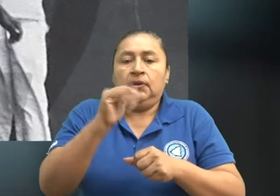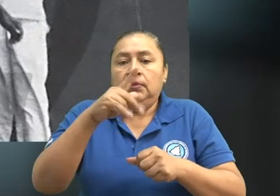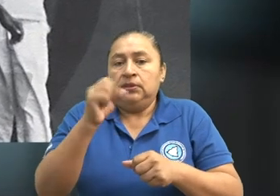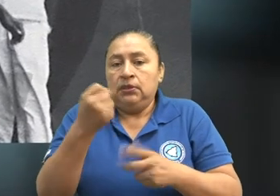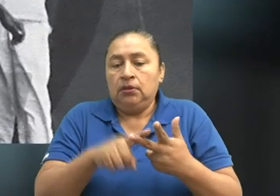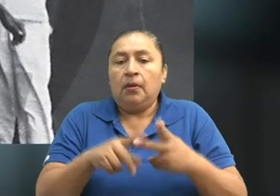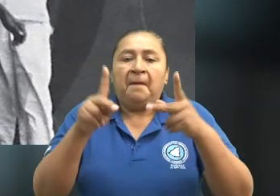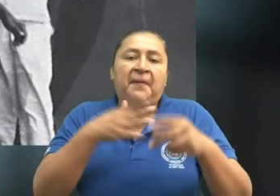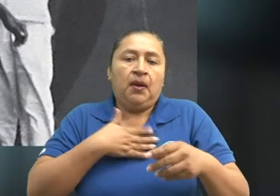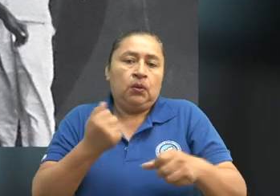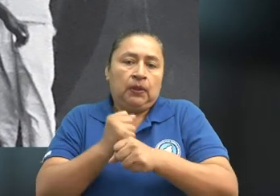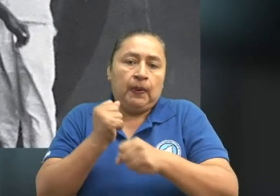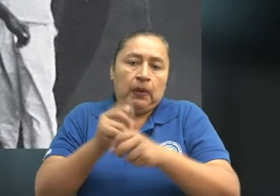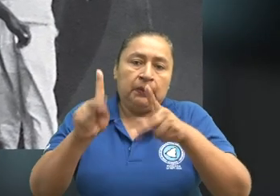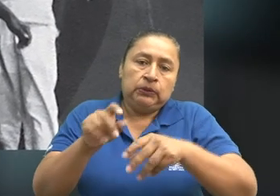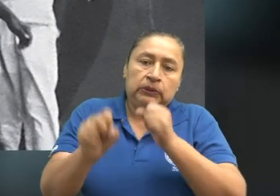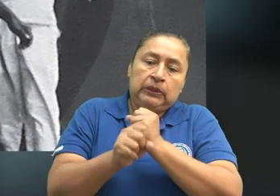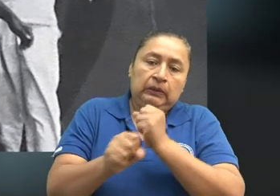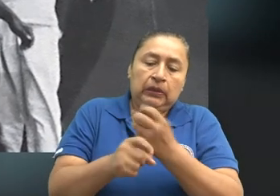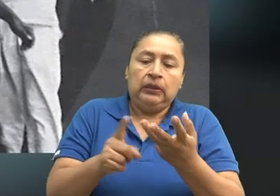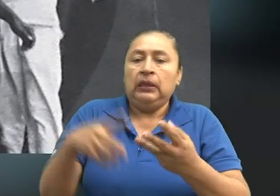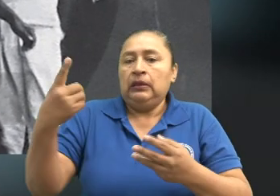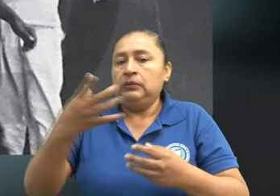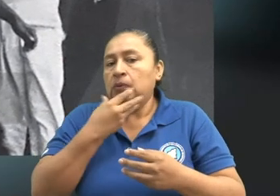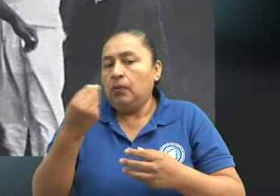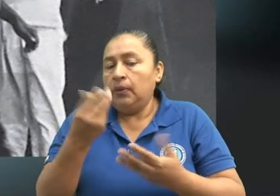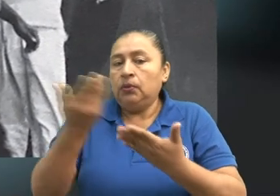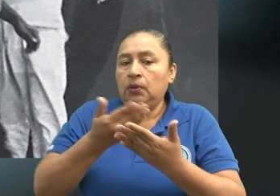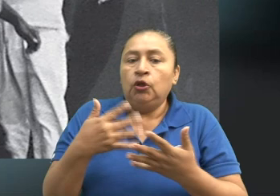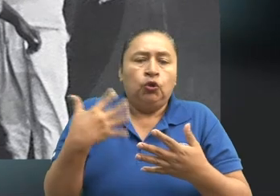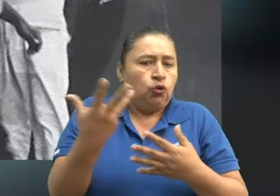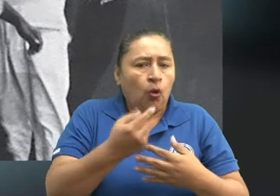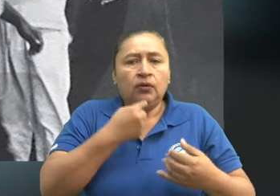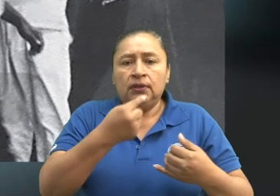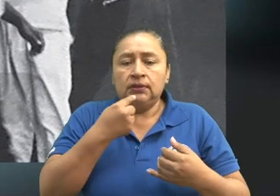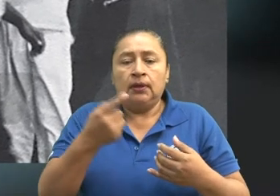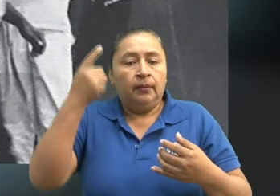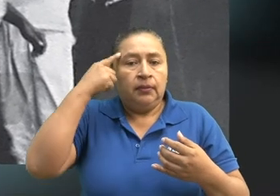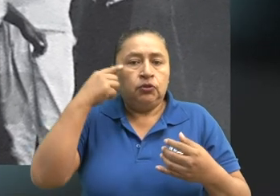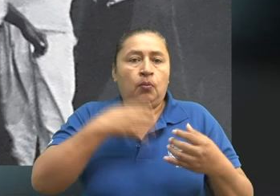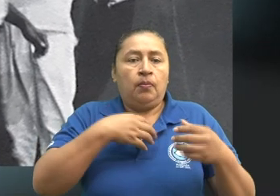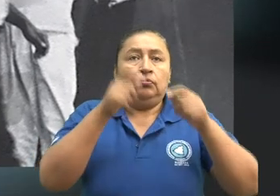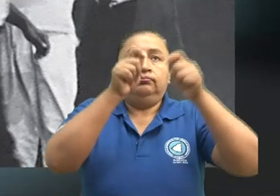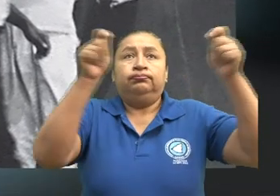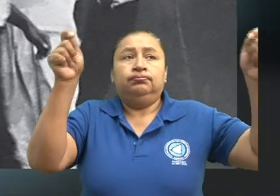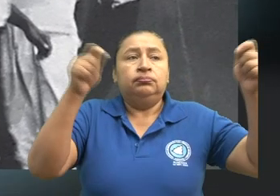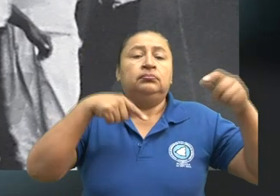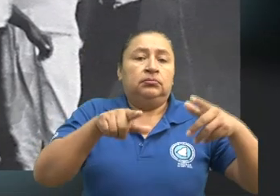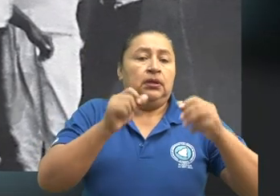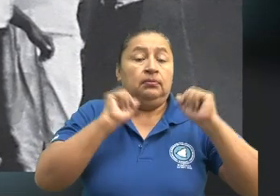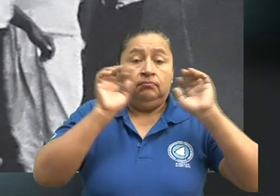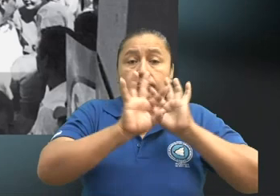mejora para los obreros, ¿verdad? Derechos de los jóvenes, los estudiantes, todos van a expresar y llevan sus pancartas a la